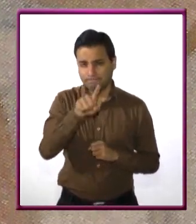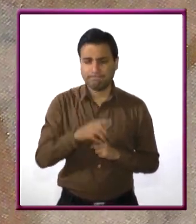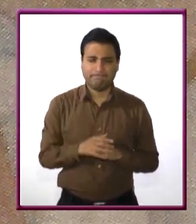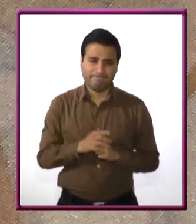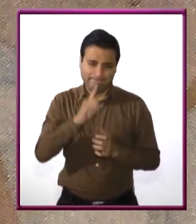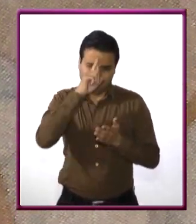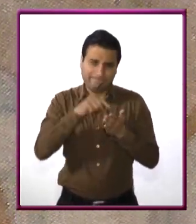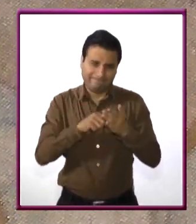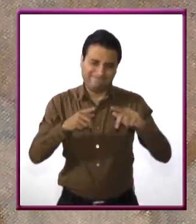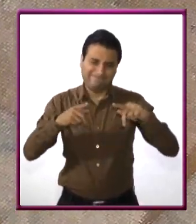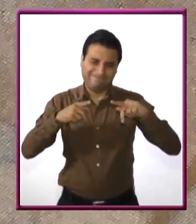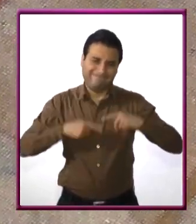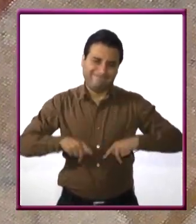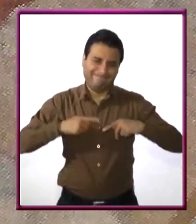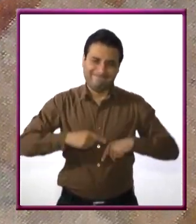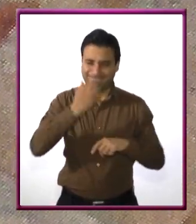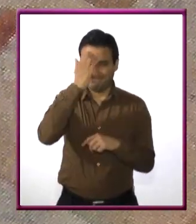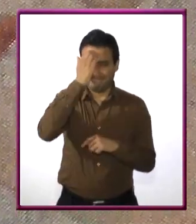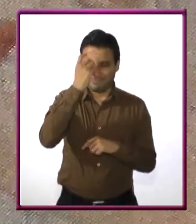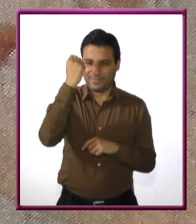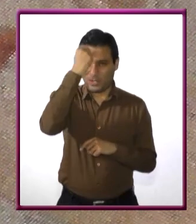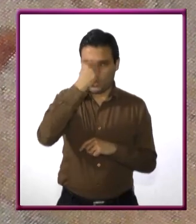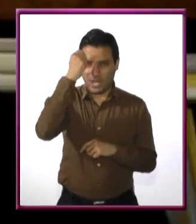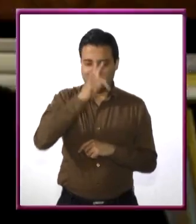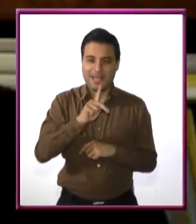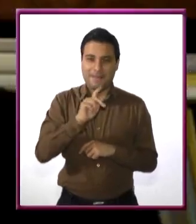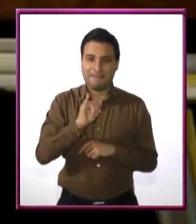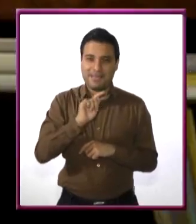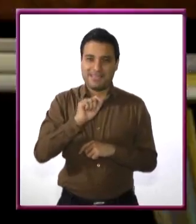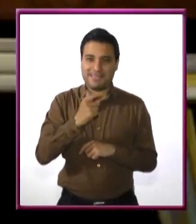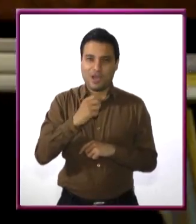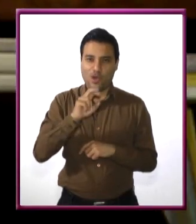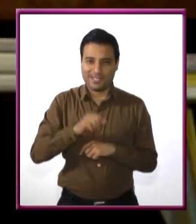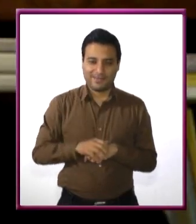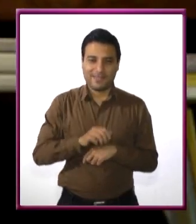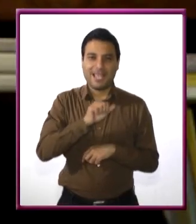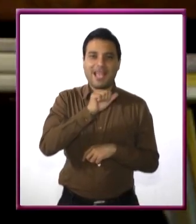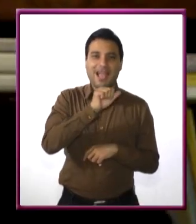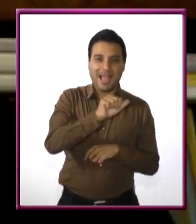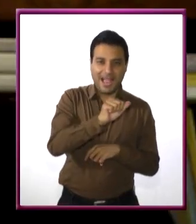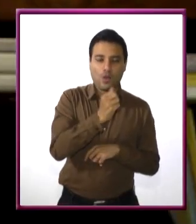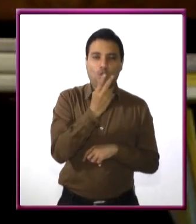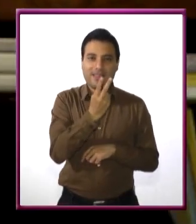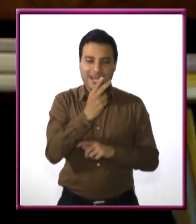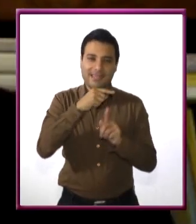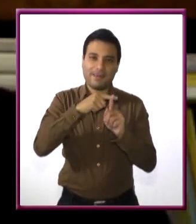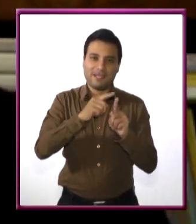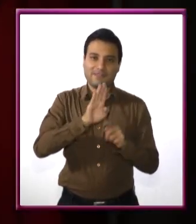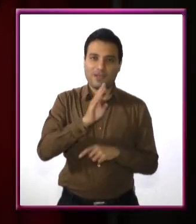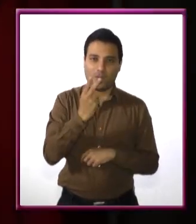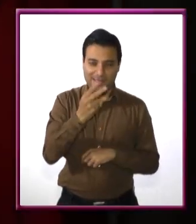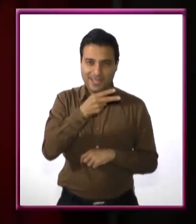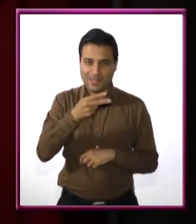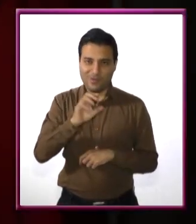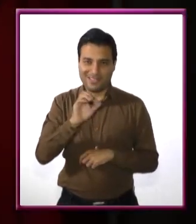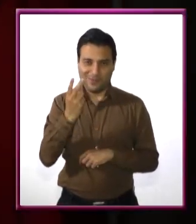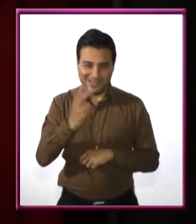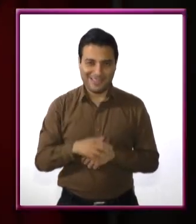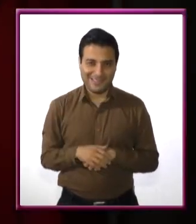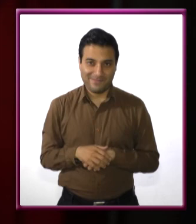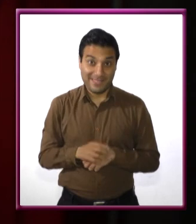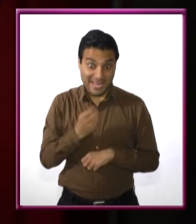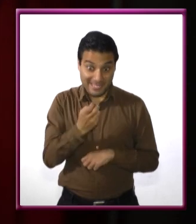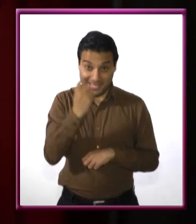creo que todos pensamos en el teorema que se le atribuye a Pitágoras, que a cuadrada más b cuadrada es igual a c cuadrada. Lo curioso es